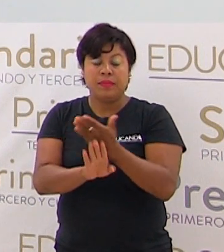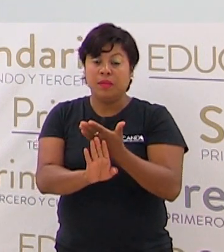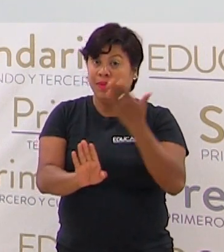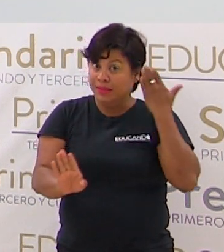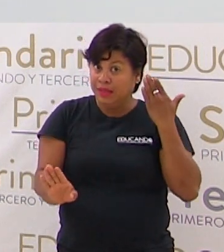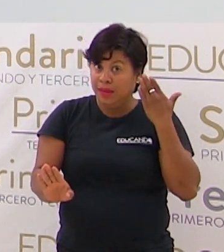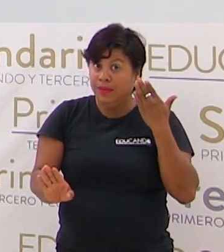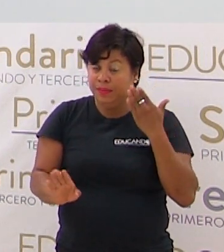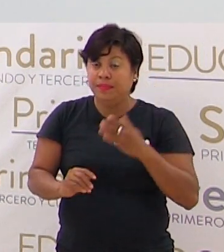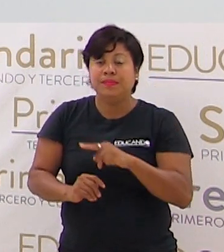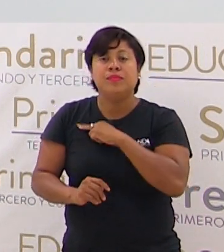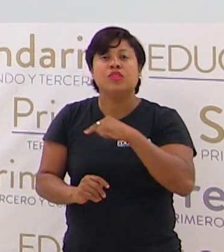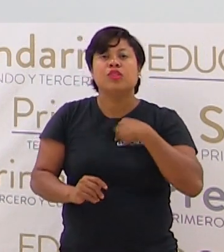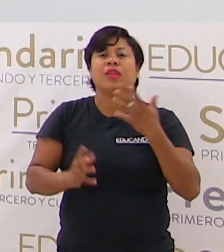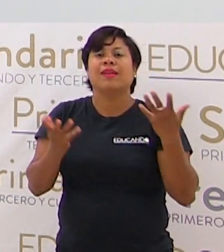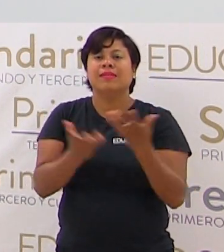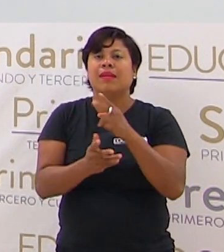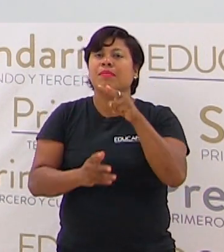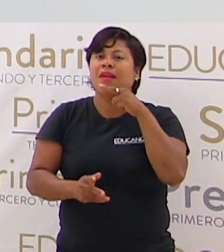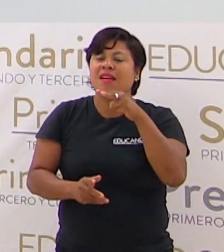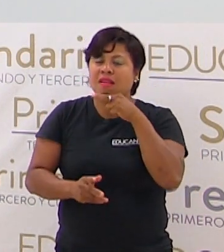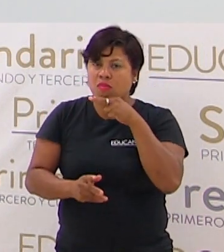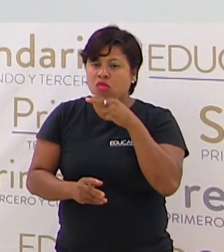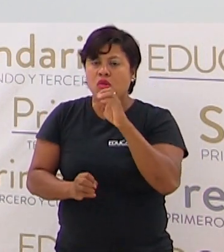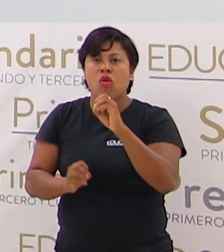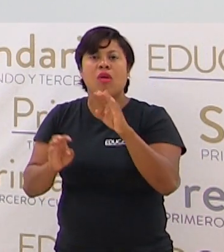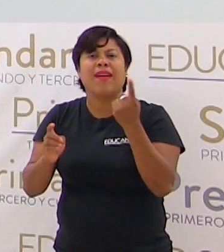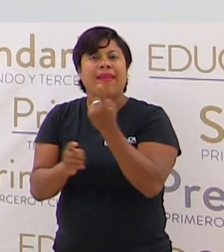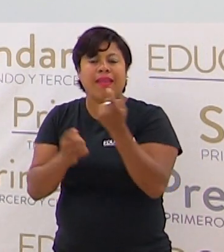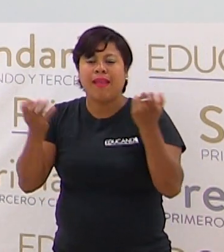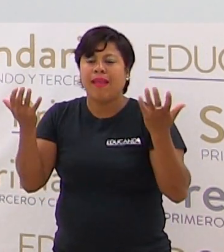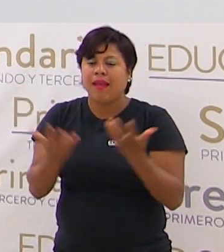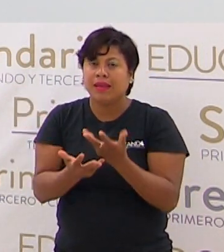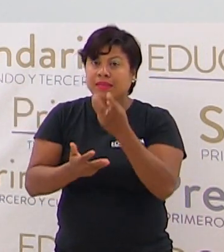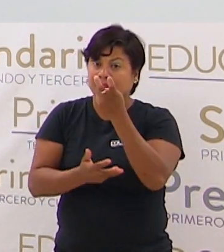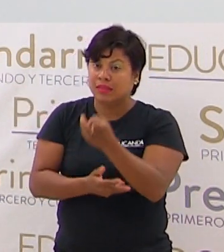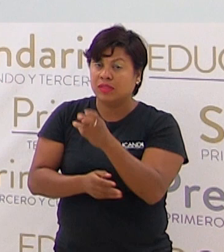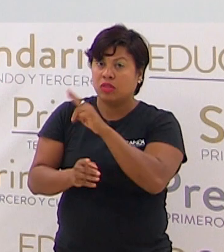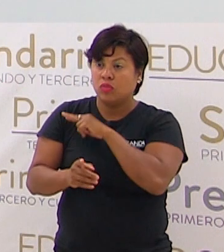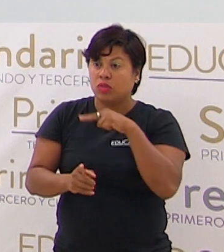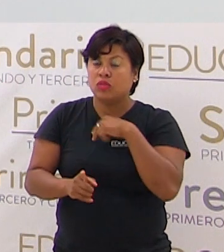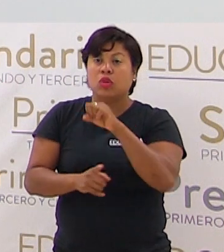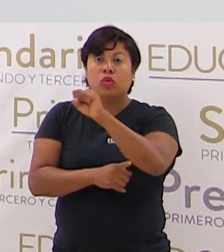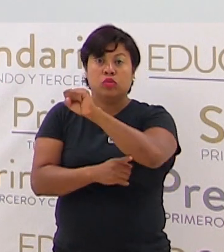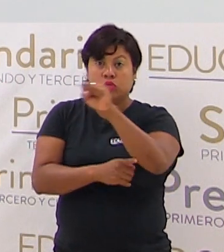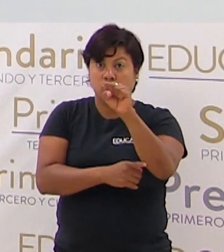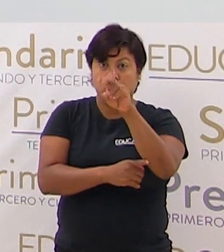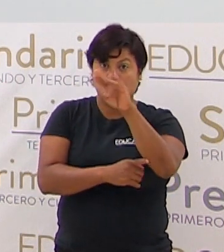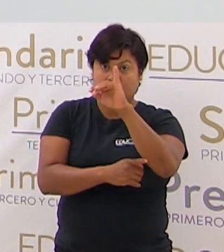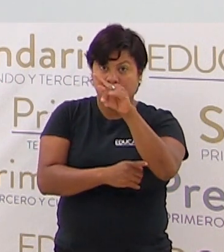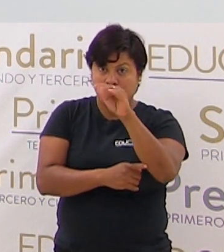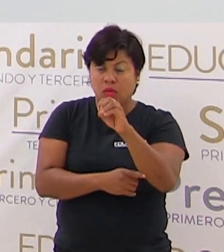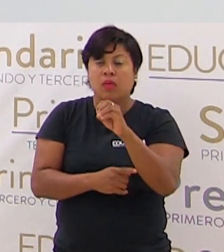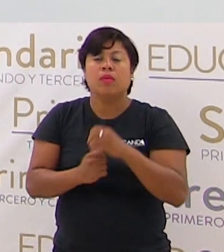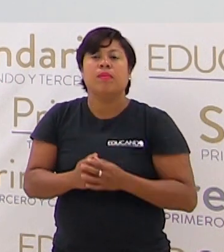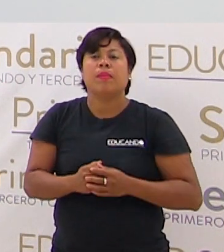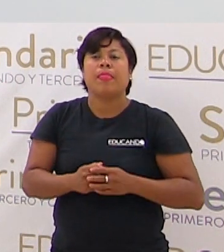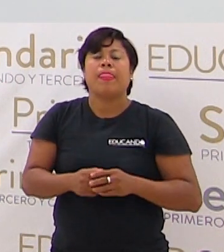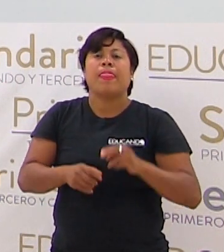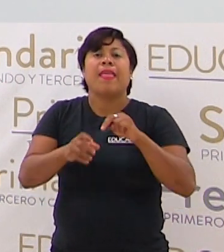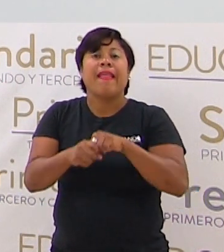pasado, tenemos que conjugar el verbo o la acción de nuestro sujeto